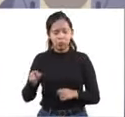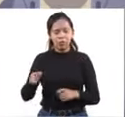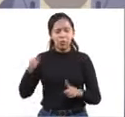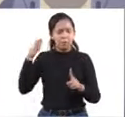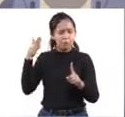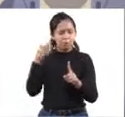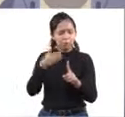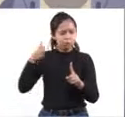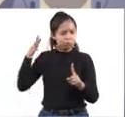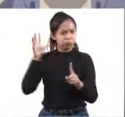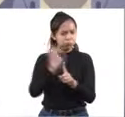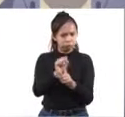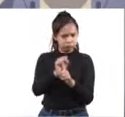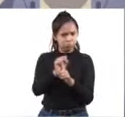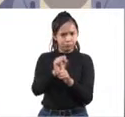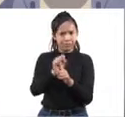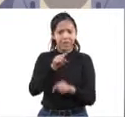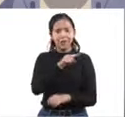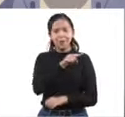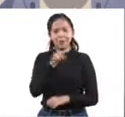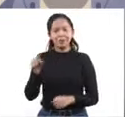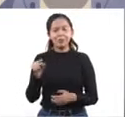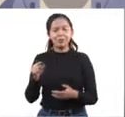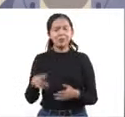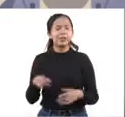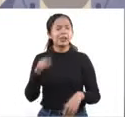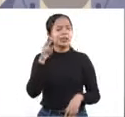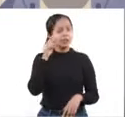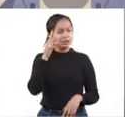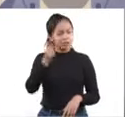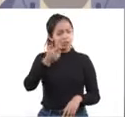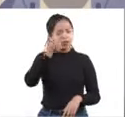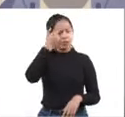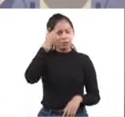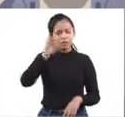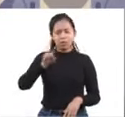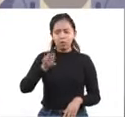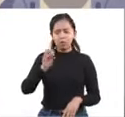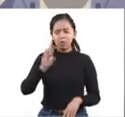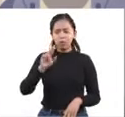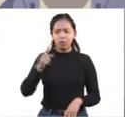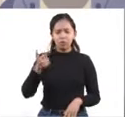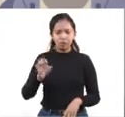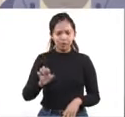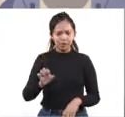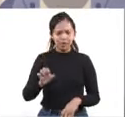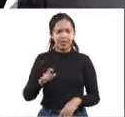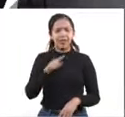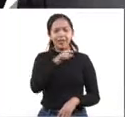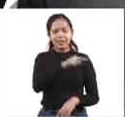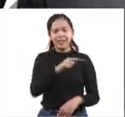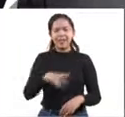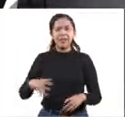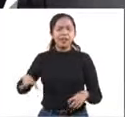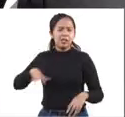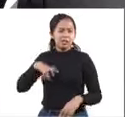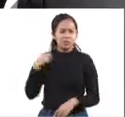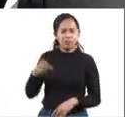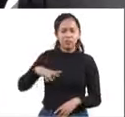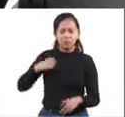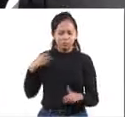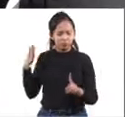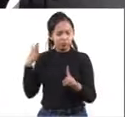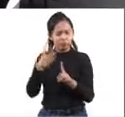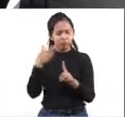sueños. Apóyense en el ejemplo que les deja Jorge González. Luchen por ideales de